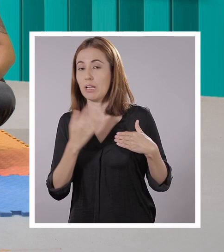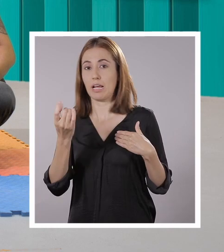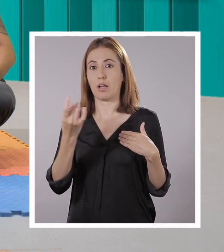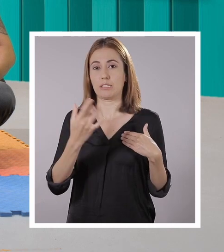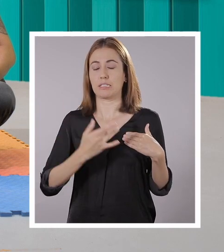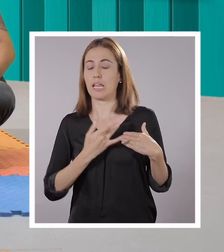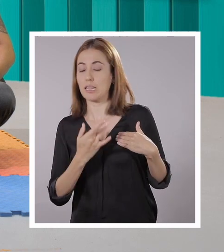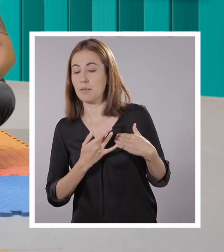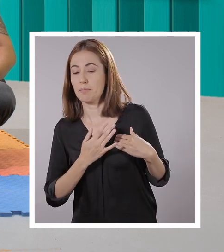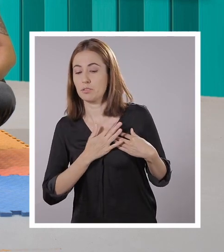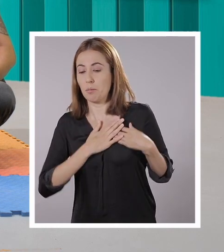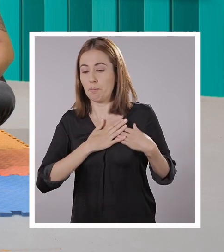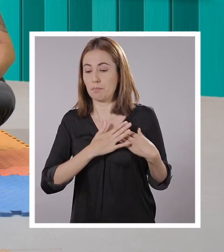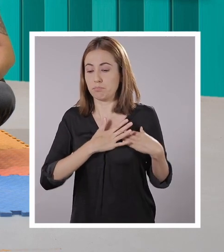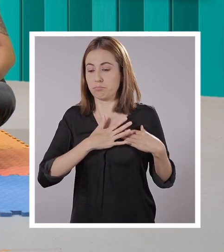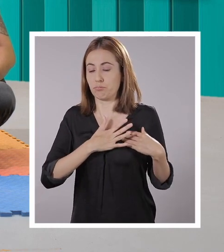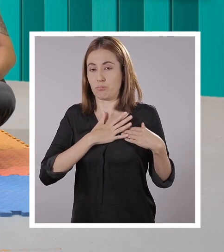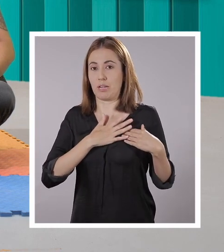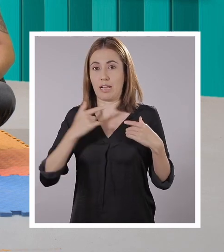guía.